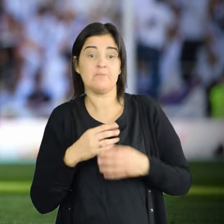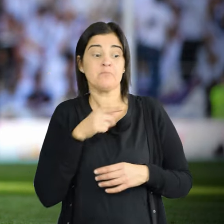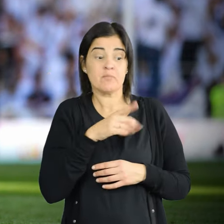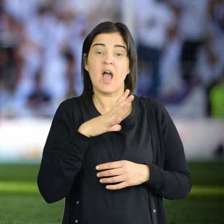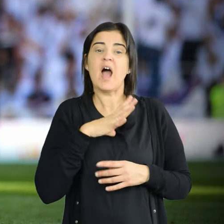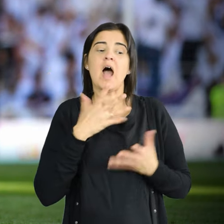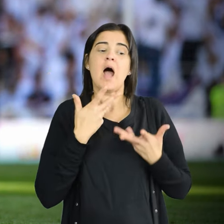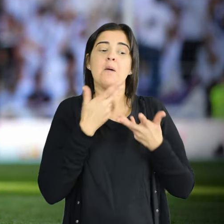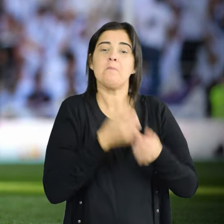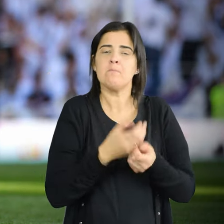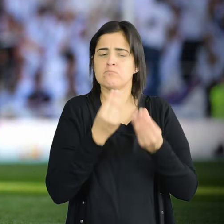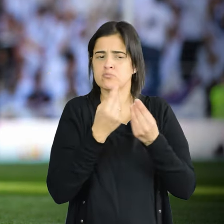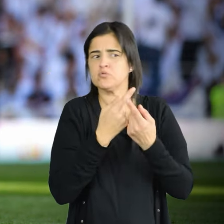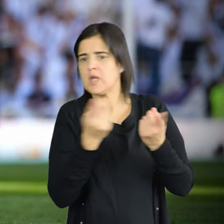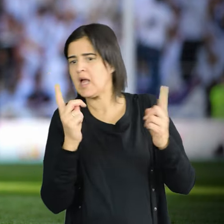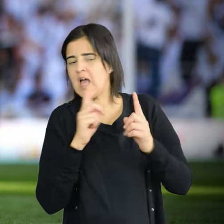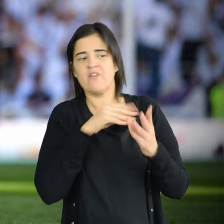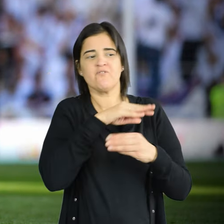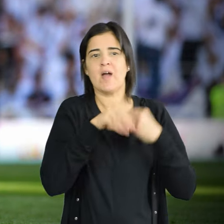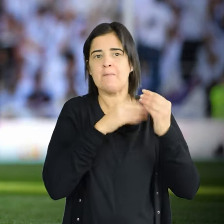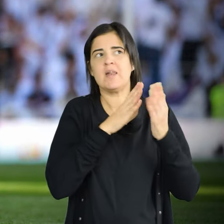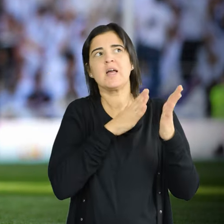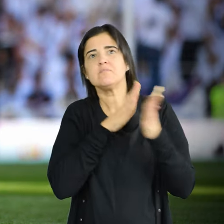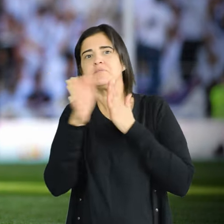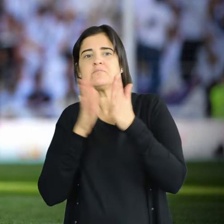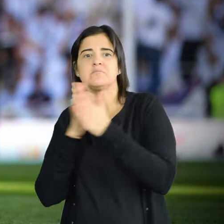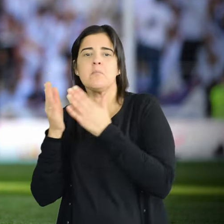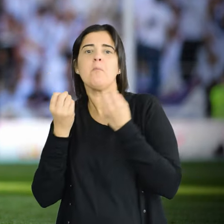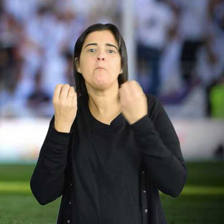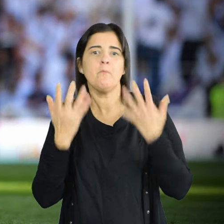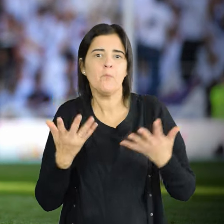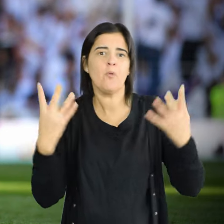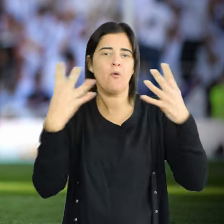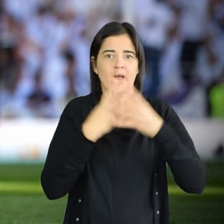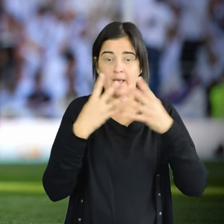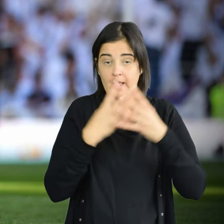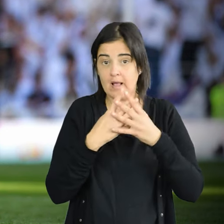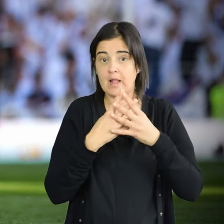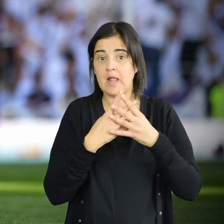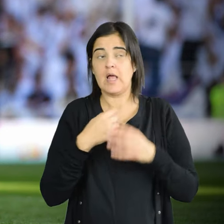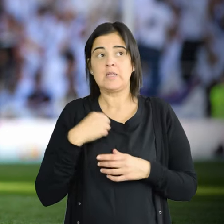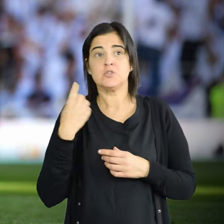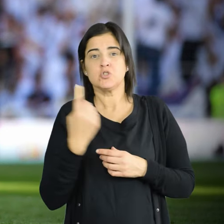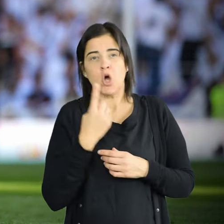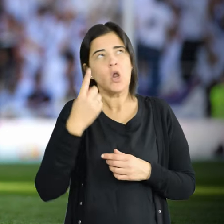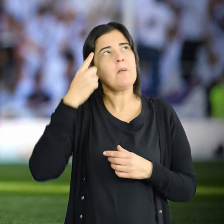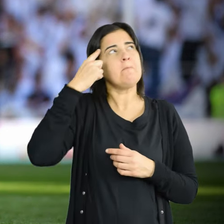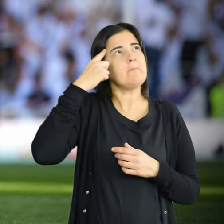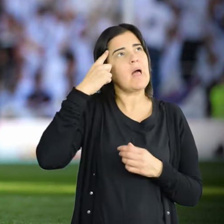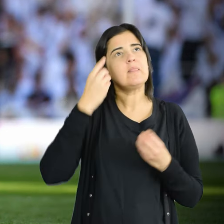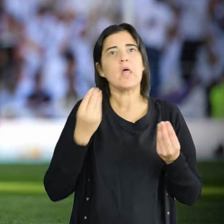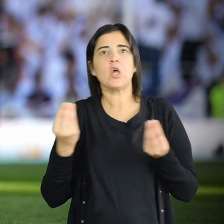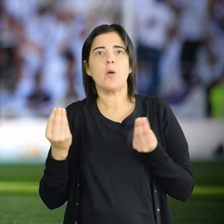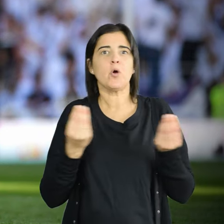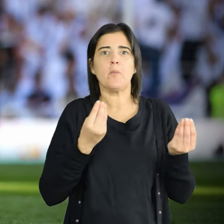allí encontraron cobijo junto a otras tantas familias desplazadas que huían de la guerra desolado y perdido